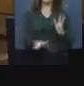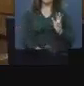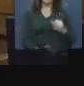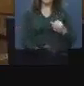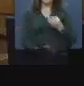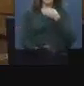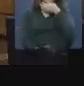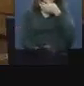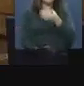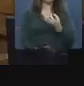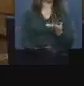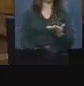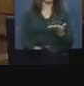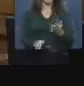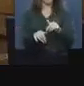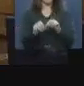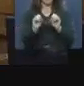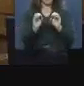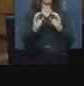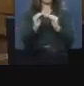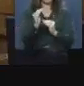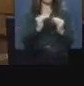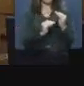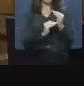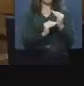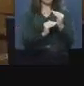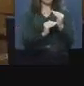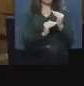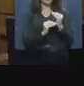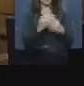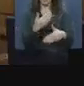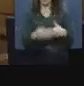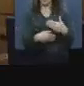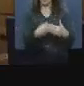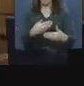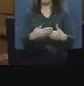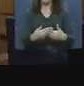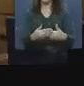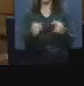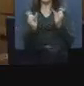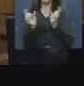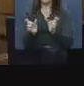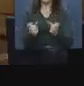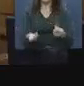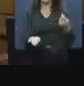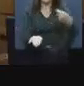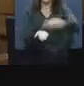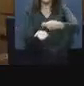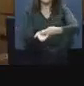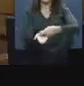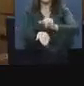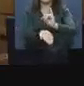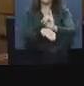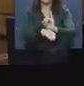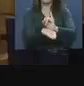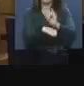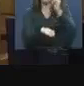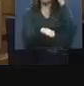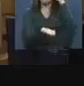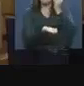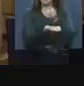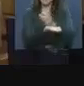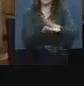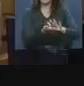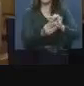de destacar, son el que por fin la educación superior avanza hacia una regulación del financiamiento institucional para la